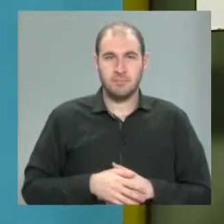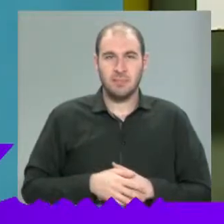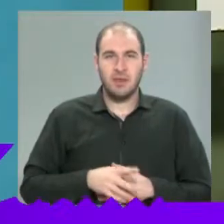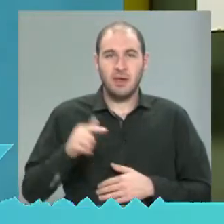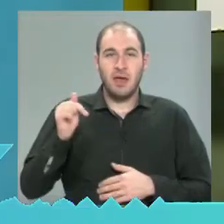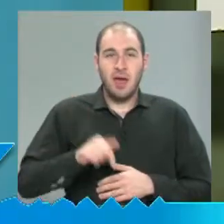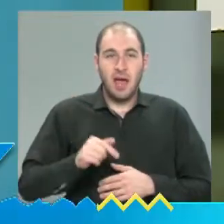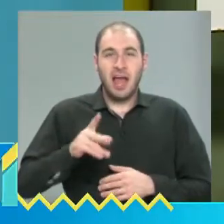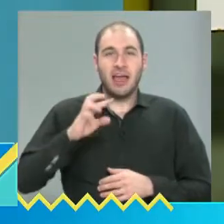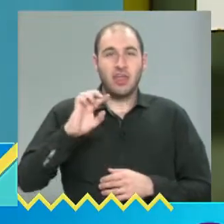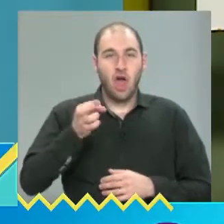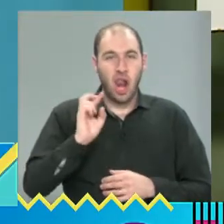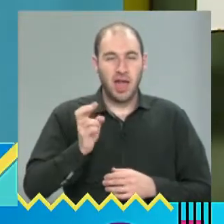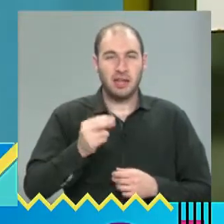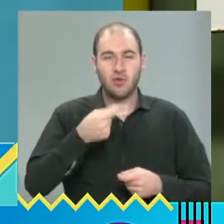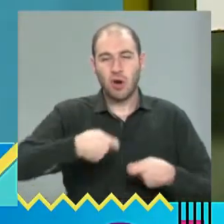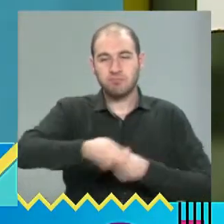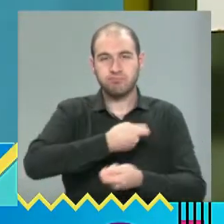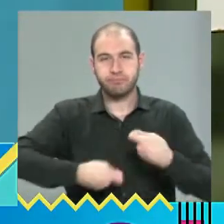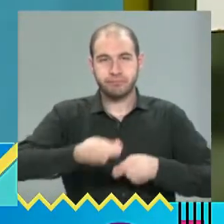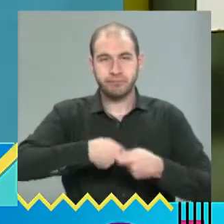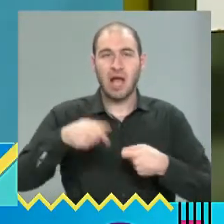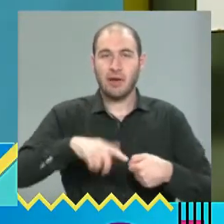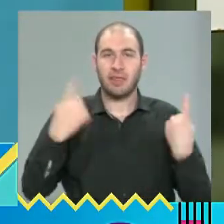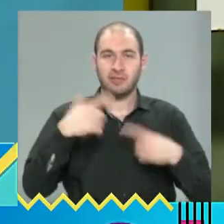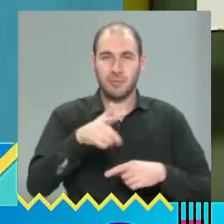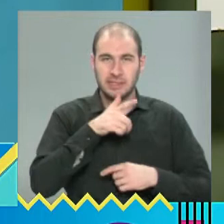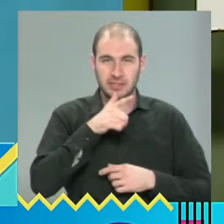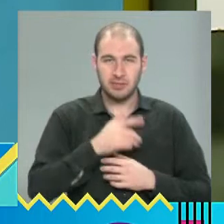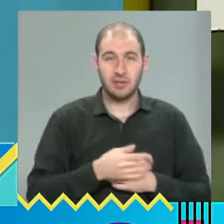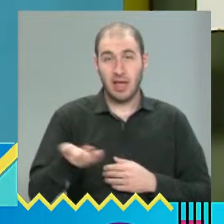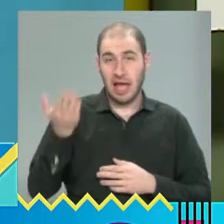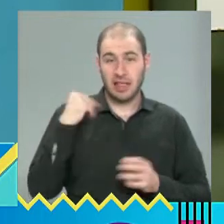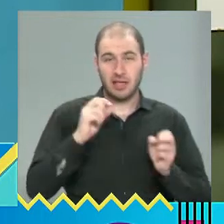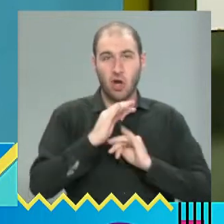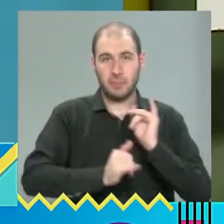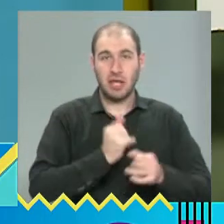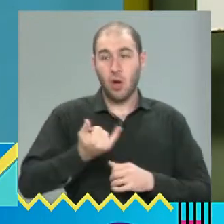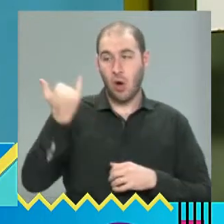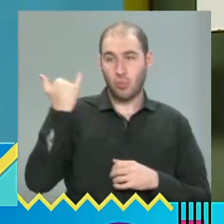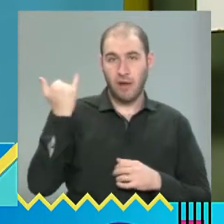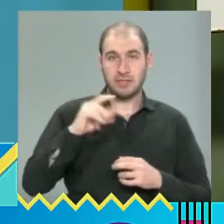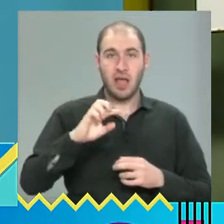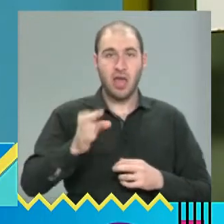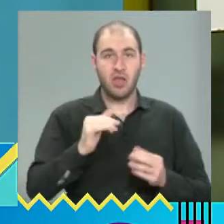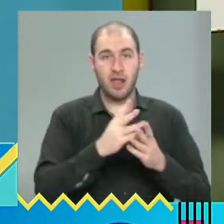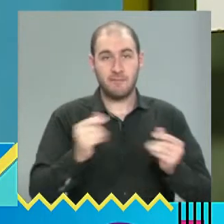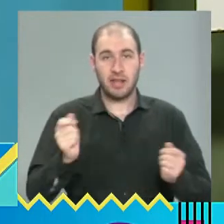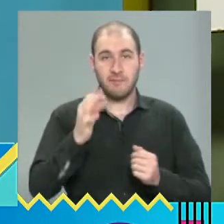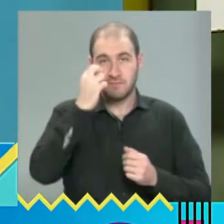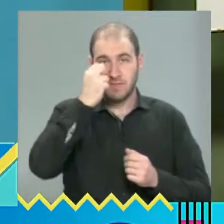La divisa norteamericana, el mercado de cambios presente hoy en Distintos Parecidos. Lo decíamos al principio, el jueves pasado el dólar cerró